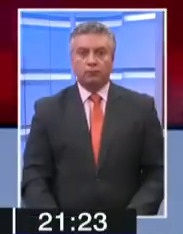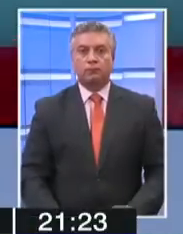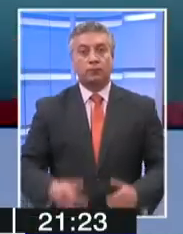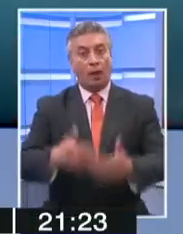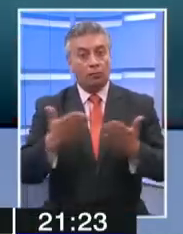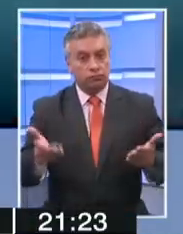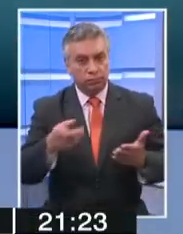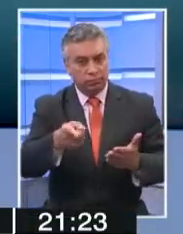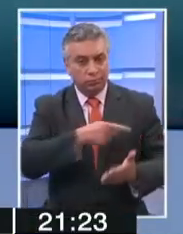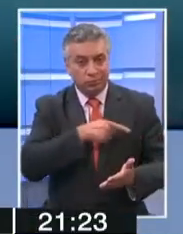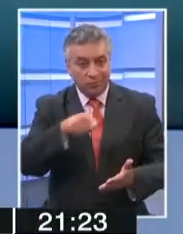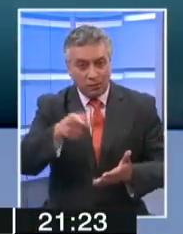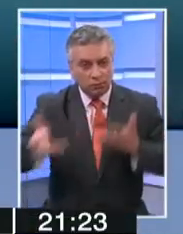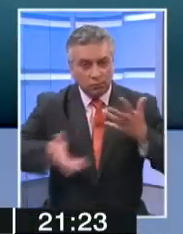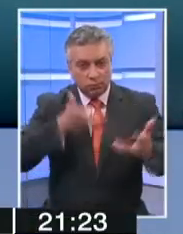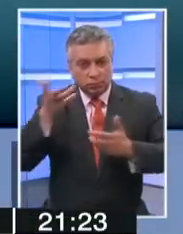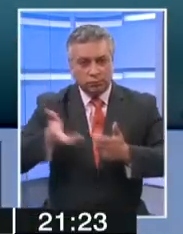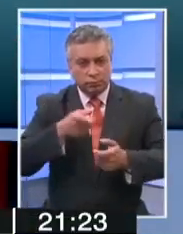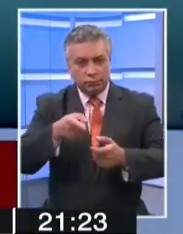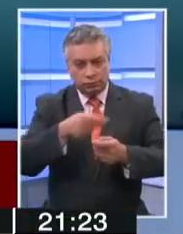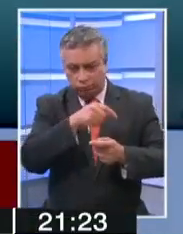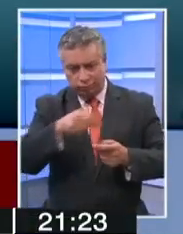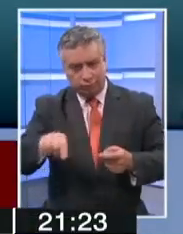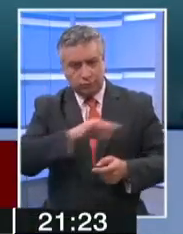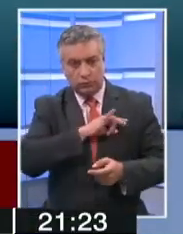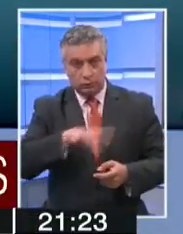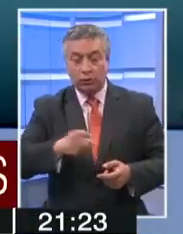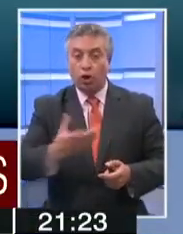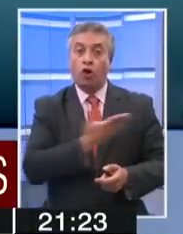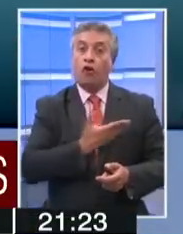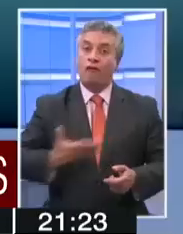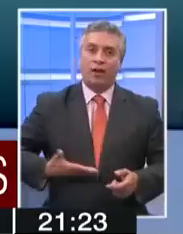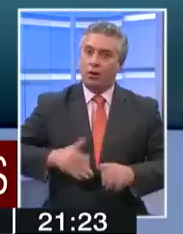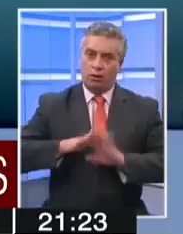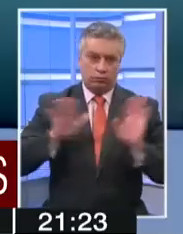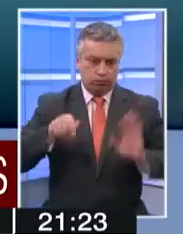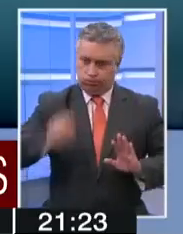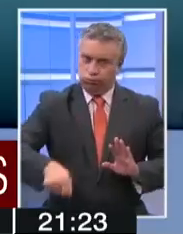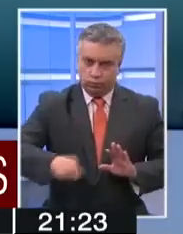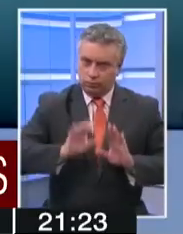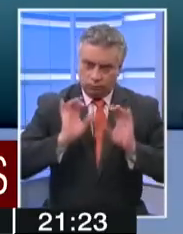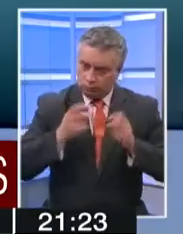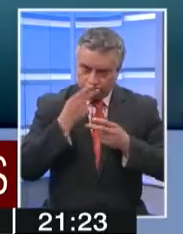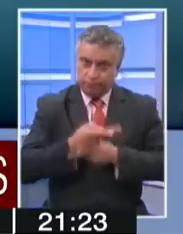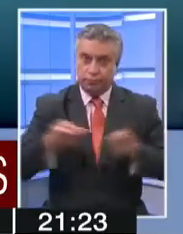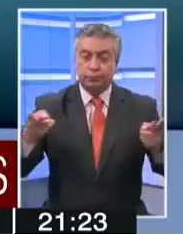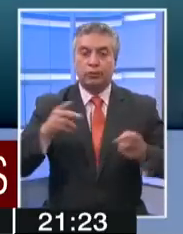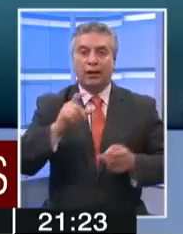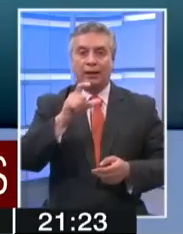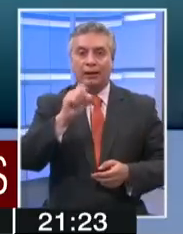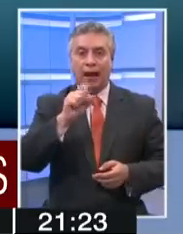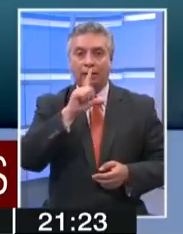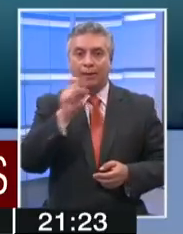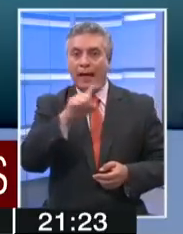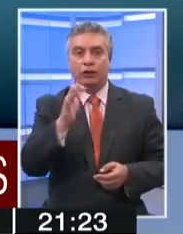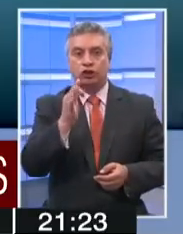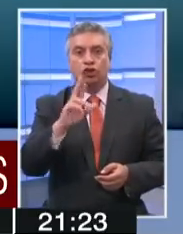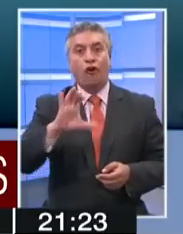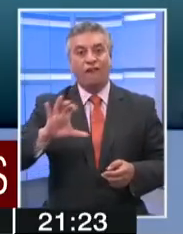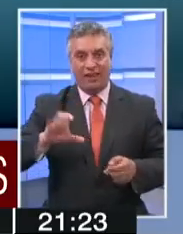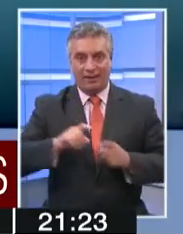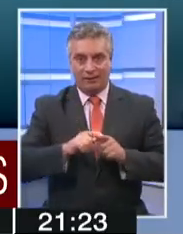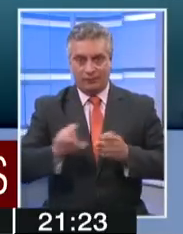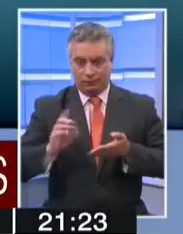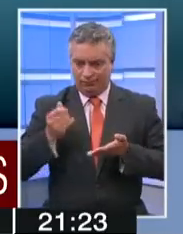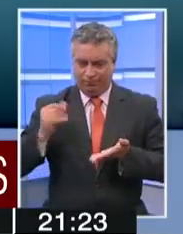Debido a los incendios forestales que afectan al país, el gobierno decretó estado de catástrofe para las provincias de Cardenal Caro y Colchagua. Y en esta última